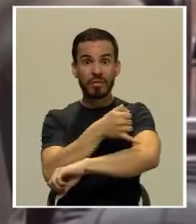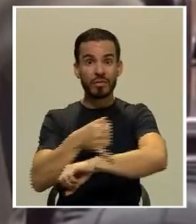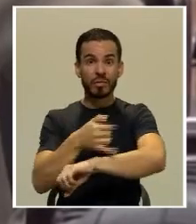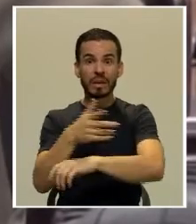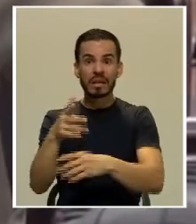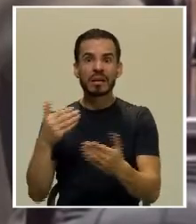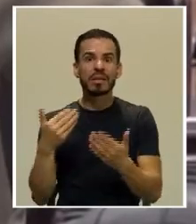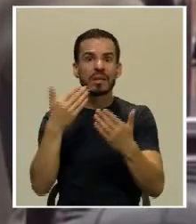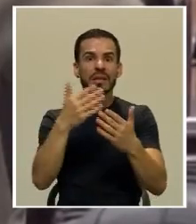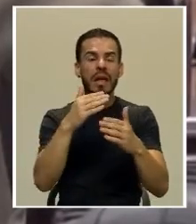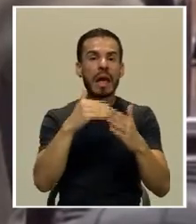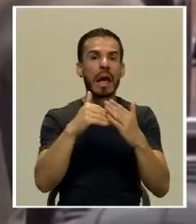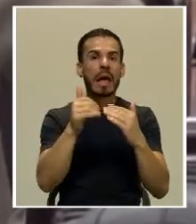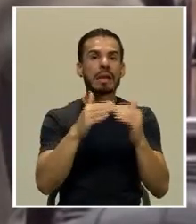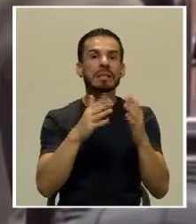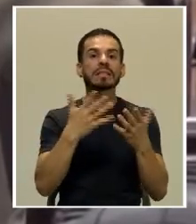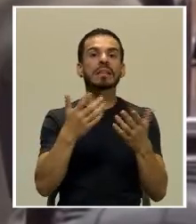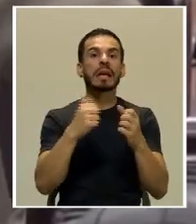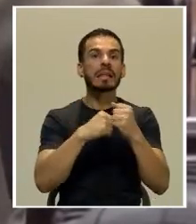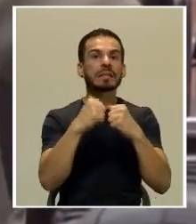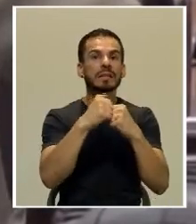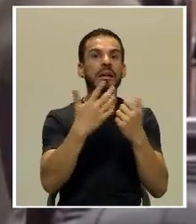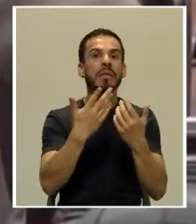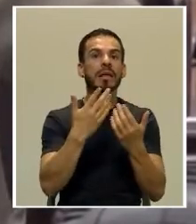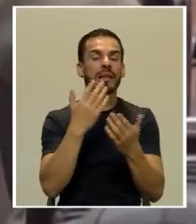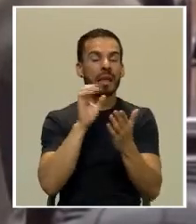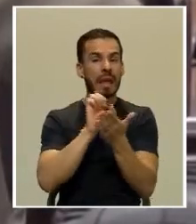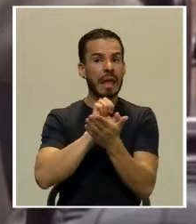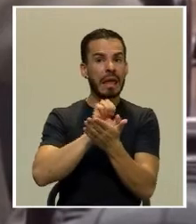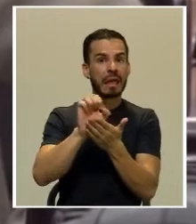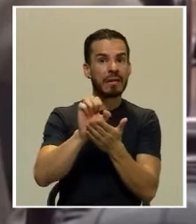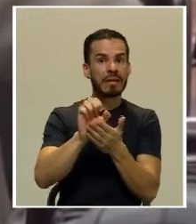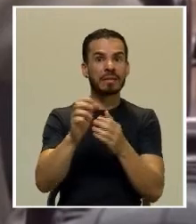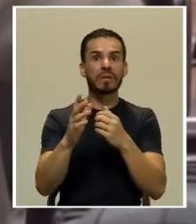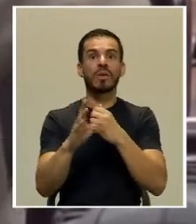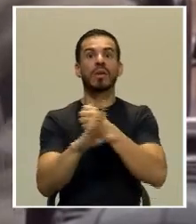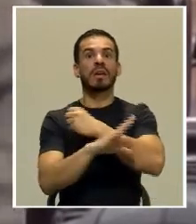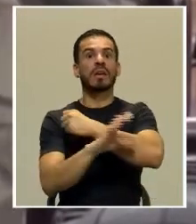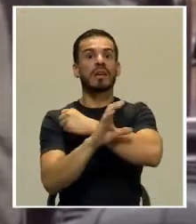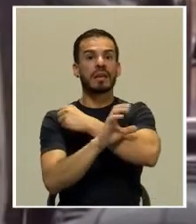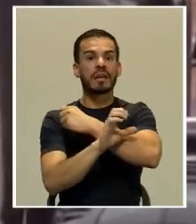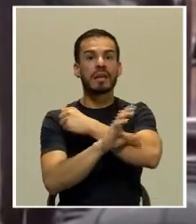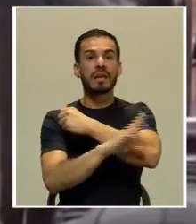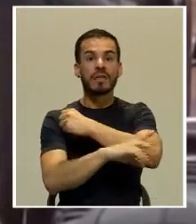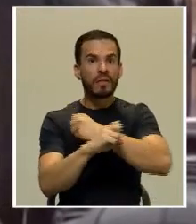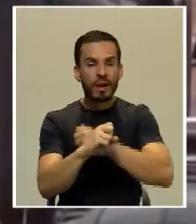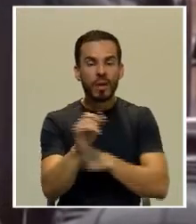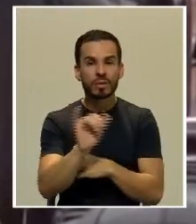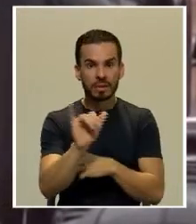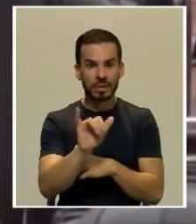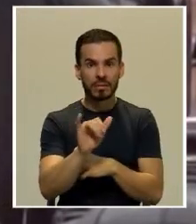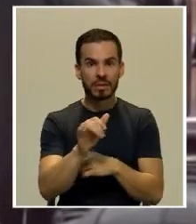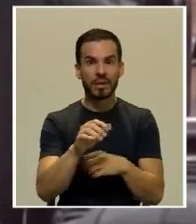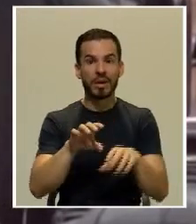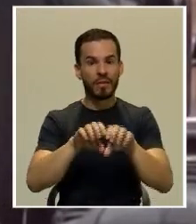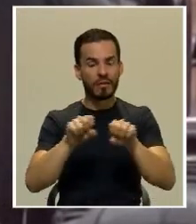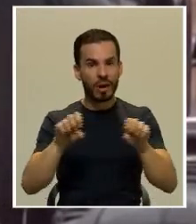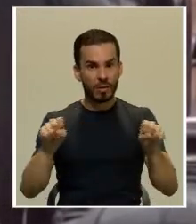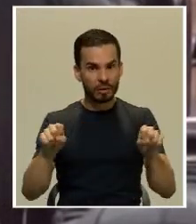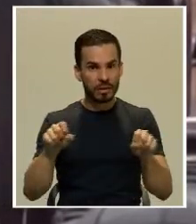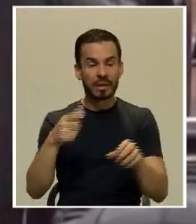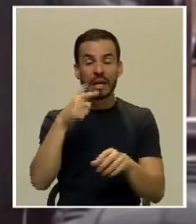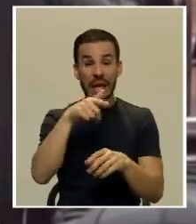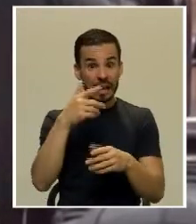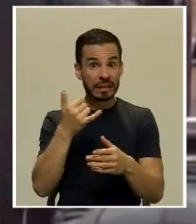a esquemas de evasión y fraude, cierro comillas. Esa falencia